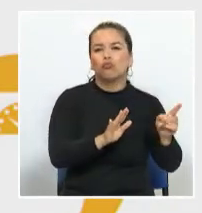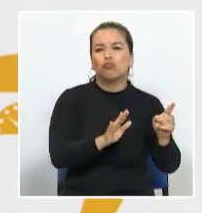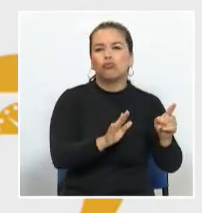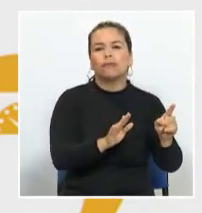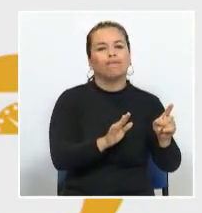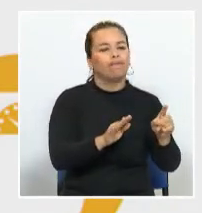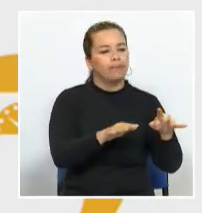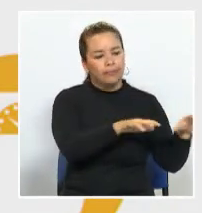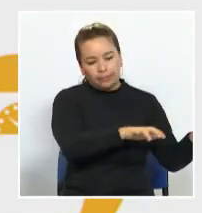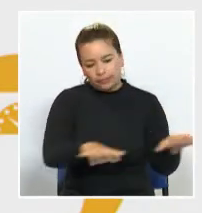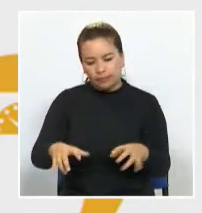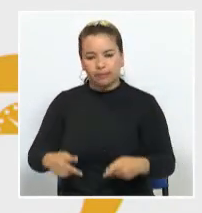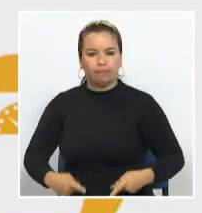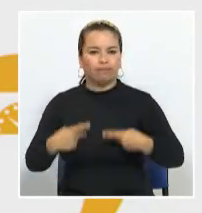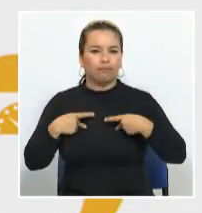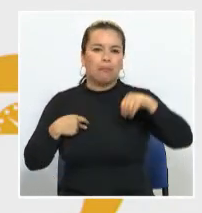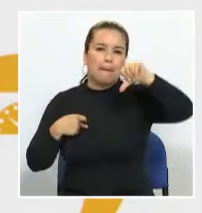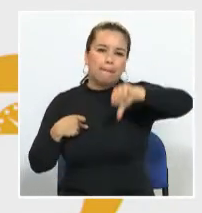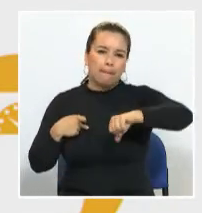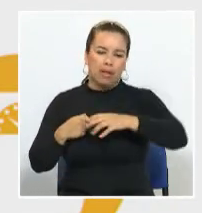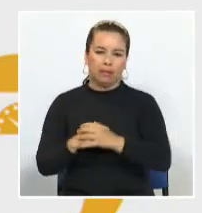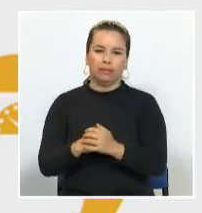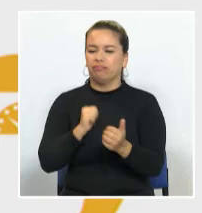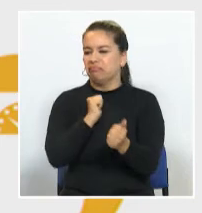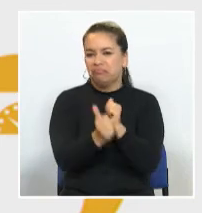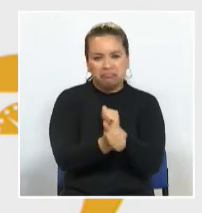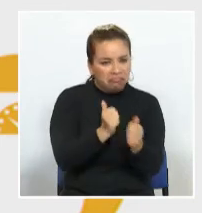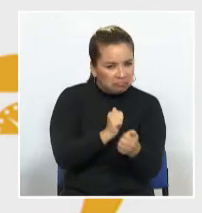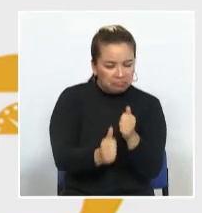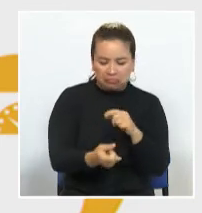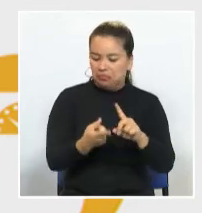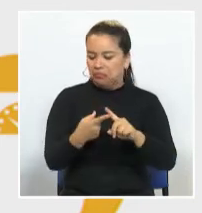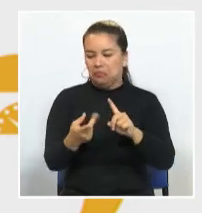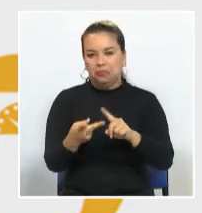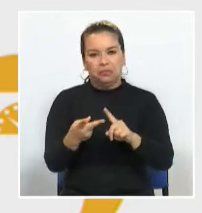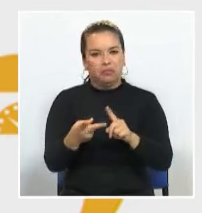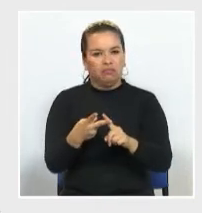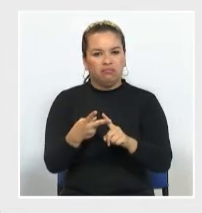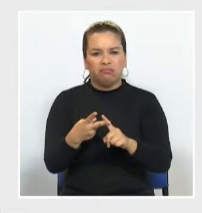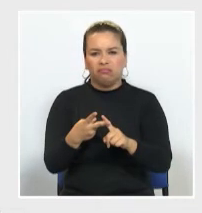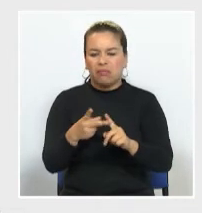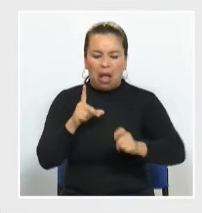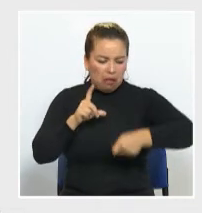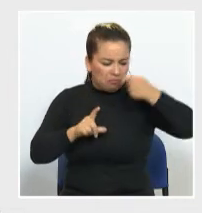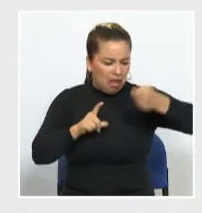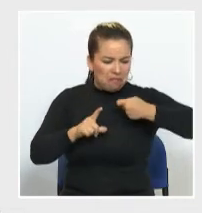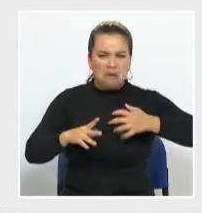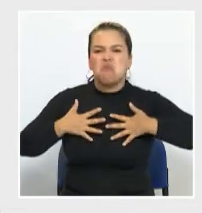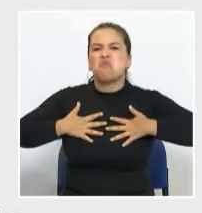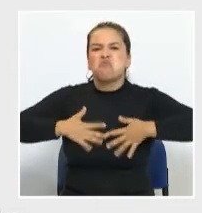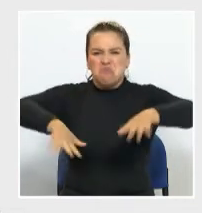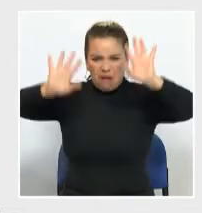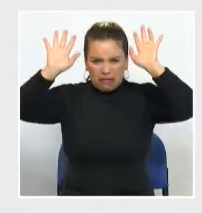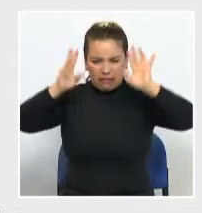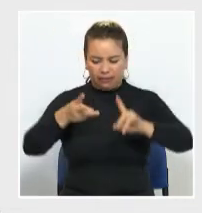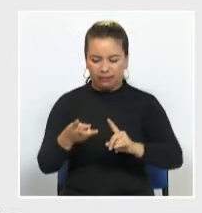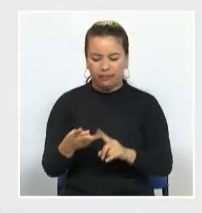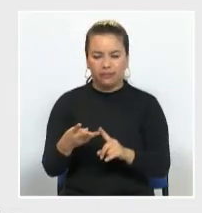hábitos de vida, por no realizar actividad física, por tener unos malos hábitos alimenticios,